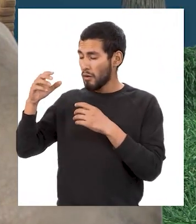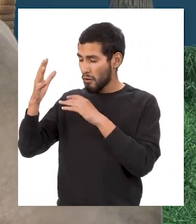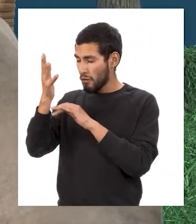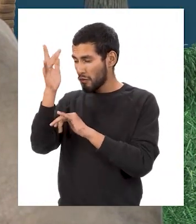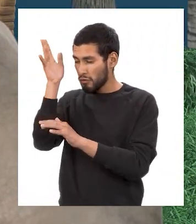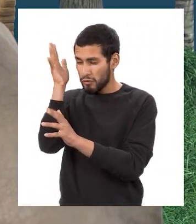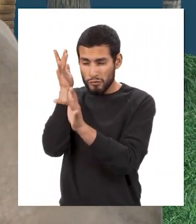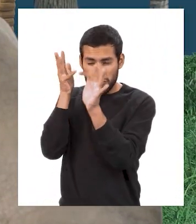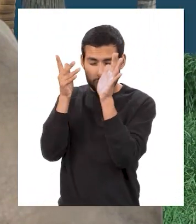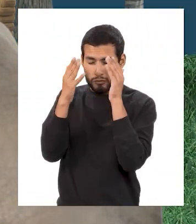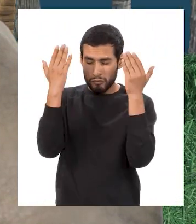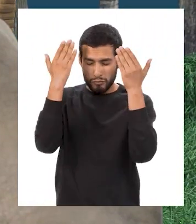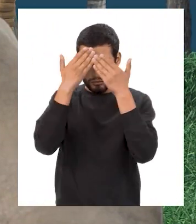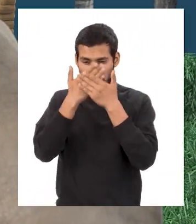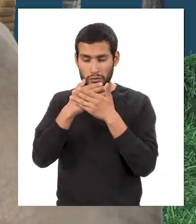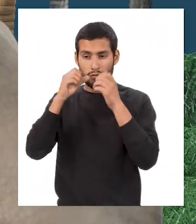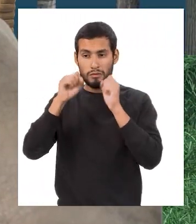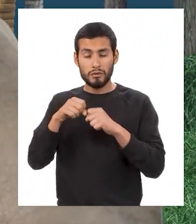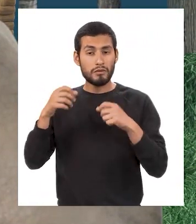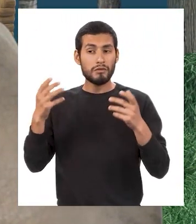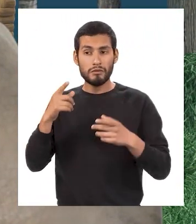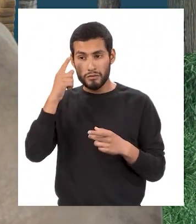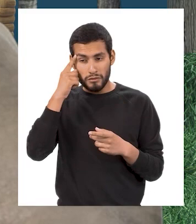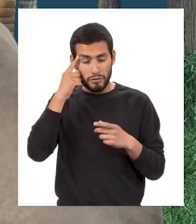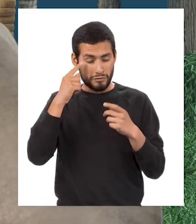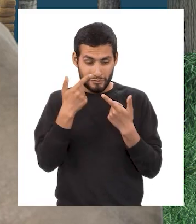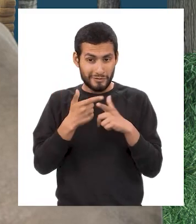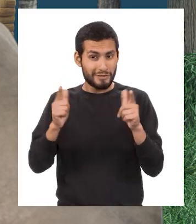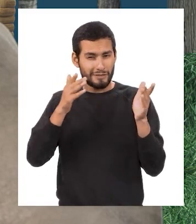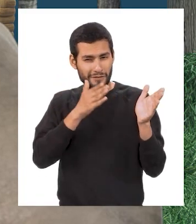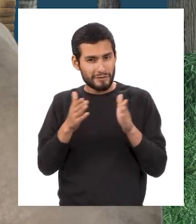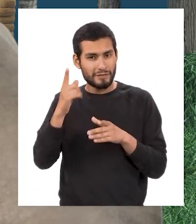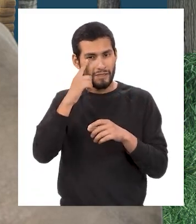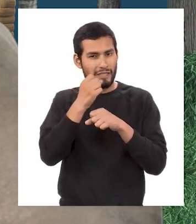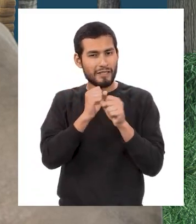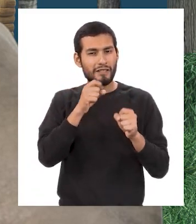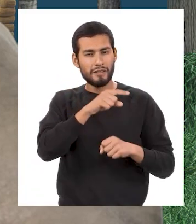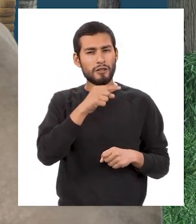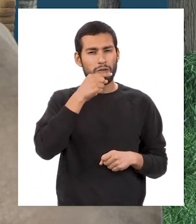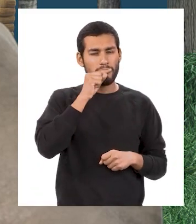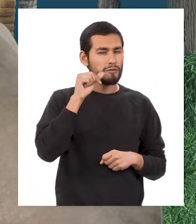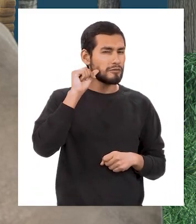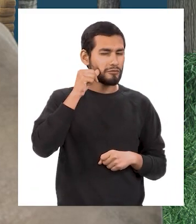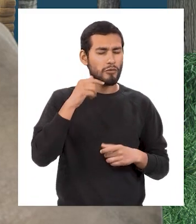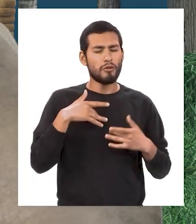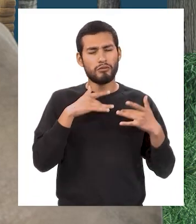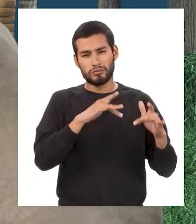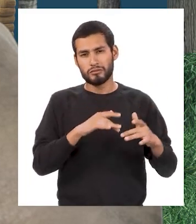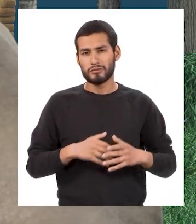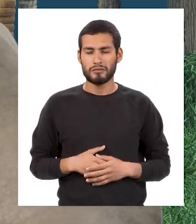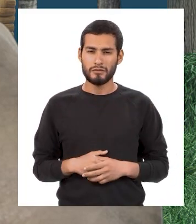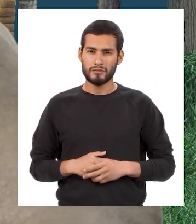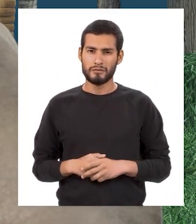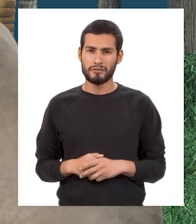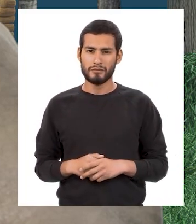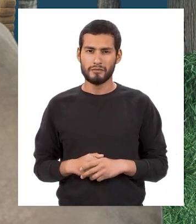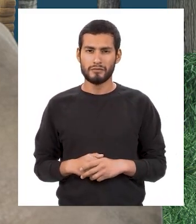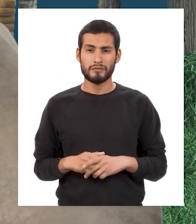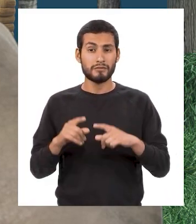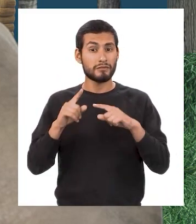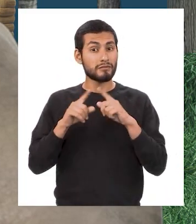Aprovecharon la espesura del bosque y la oscuridad para poder dar rienda suelta a su plan de salvar a la pobre